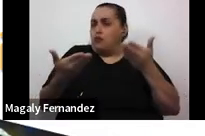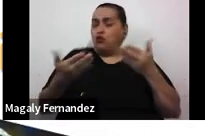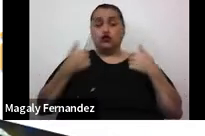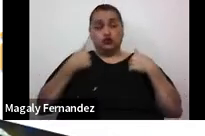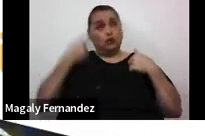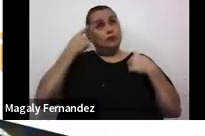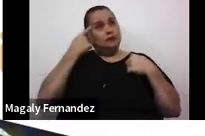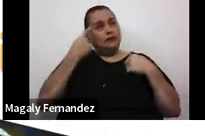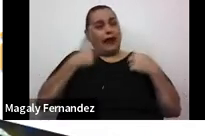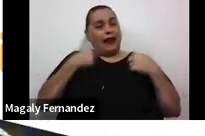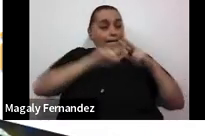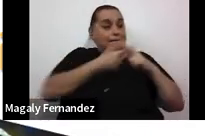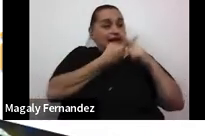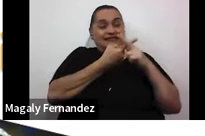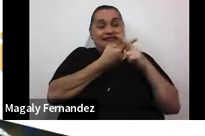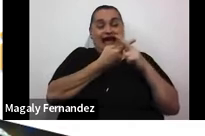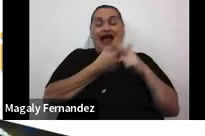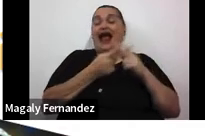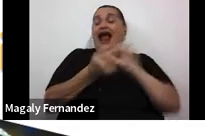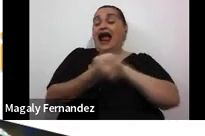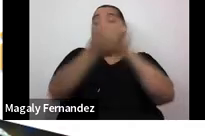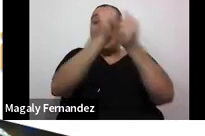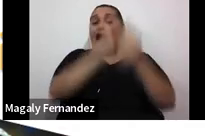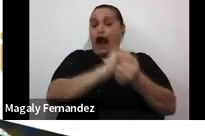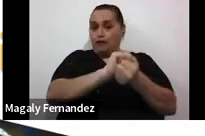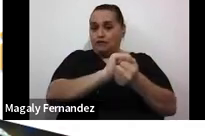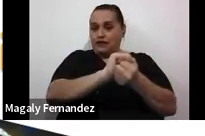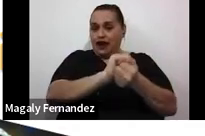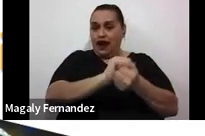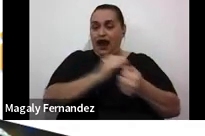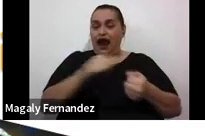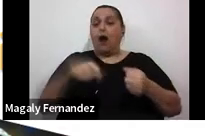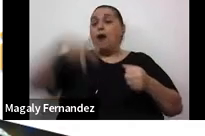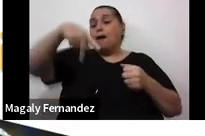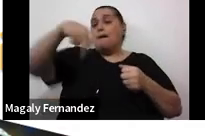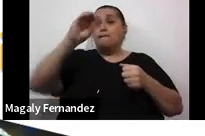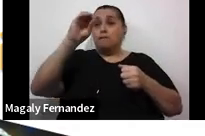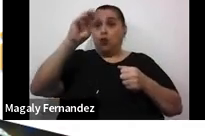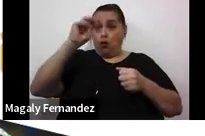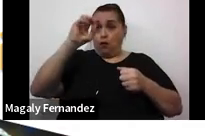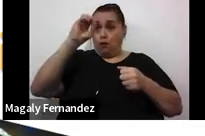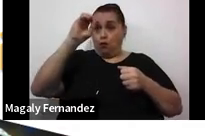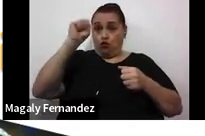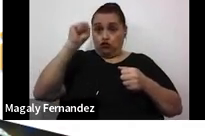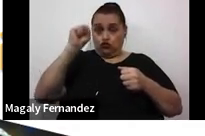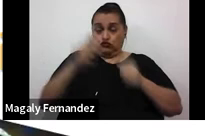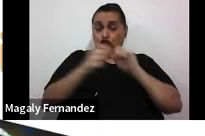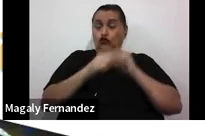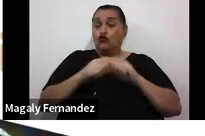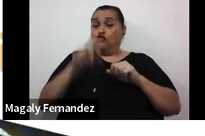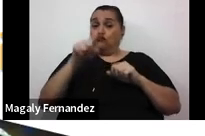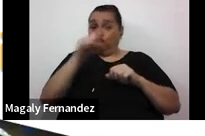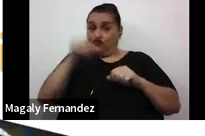a cambiar en la casa los pomos redonditos por estos de palanca por ejemplo no solamente estamos siendo inclusivos para